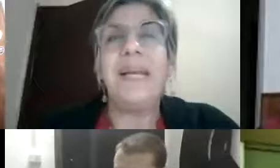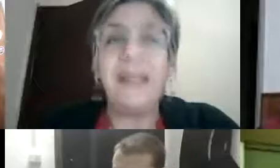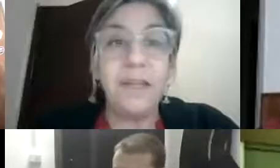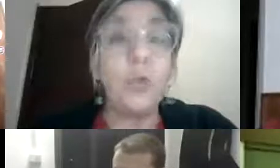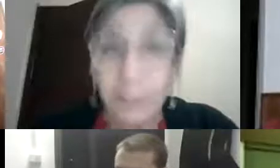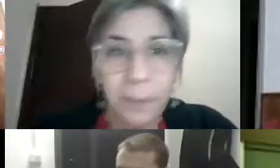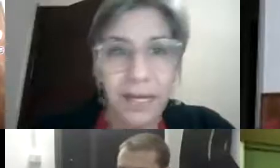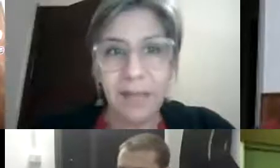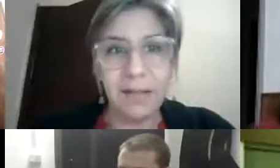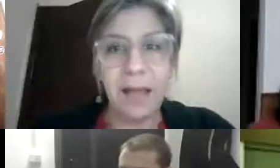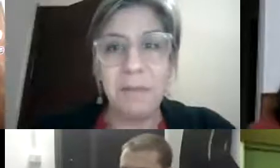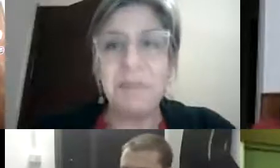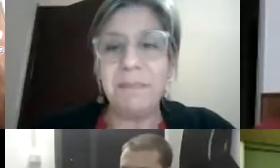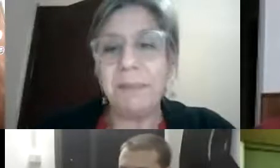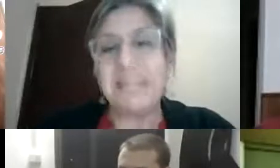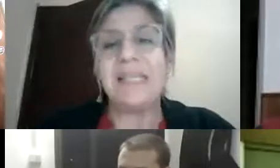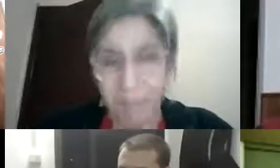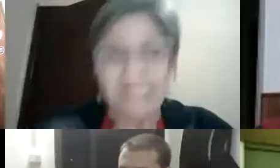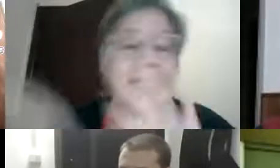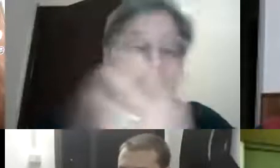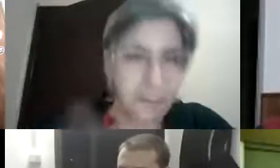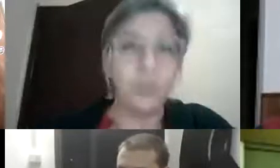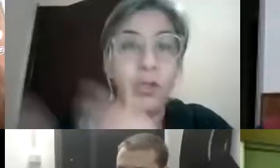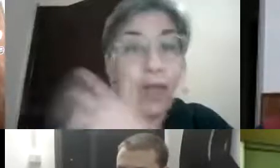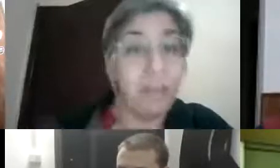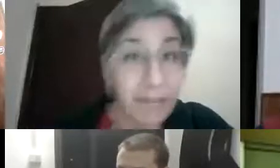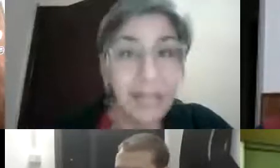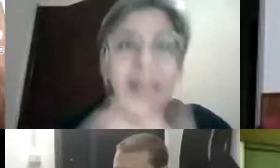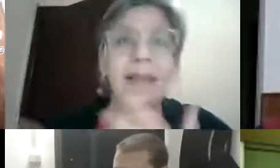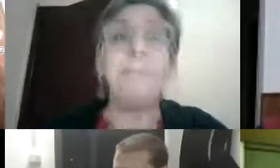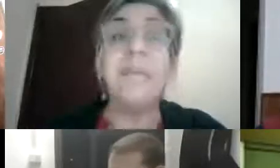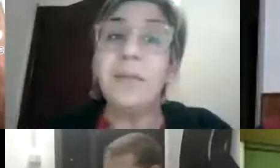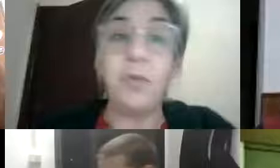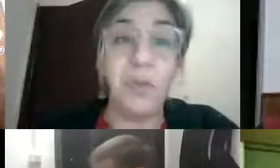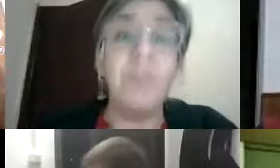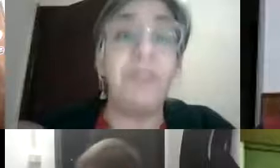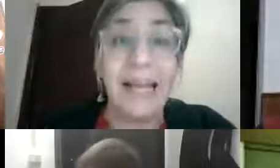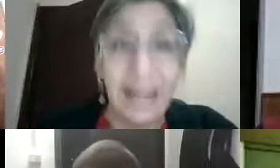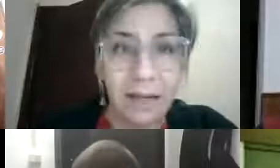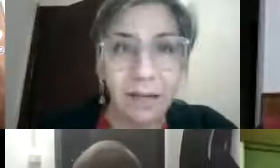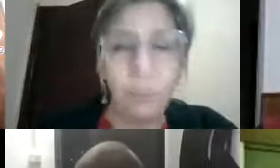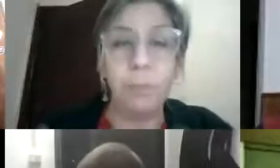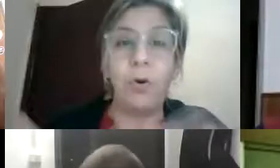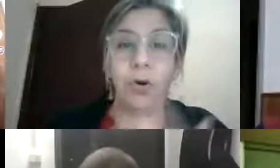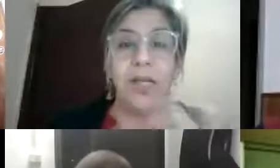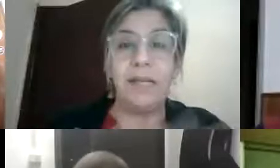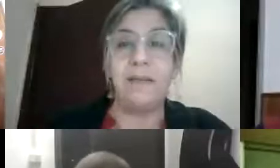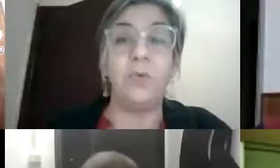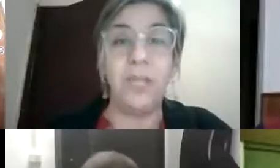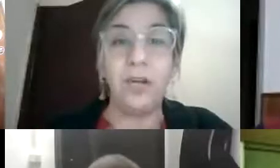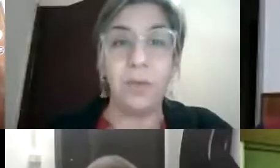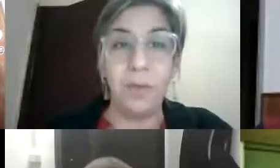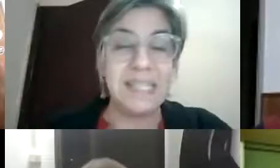algo que les parezca discutible. A mí me parece que más allá de discutirlo al final, también podemos frenar un poco